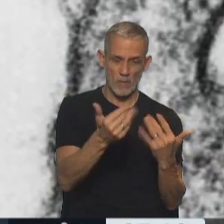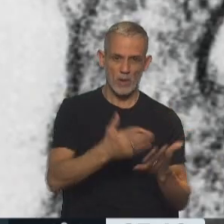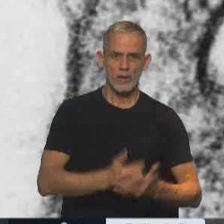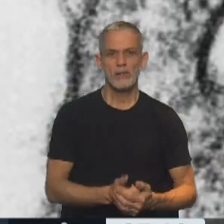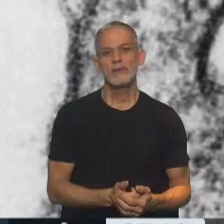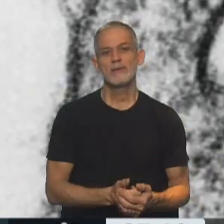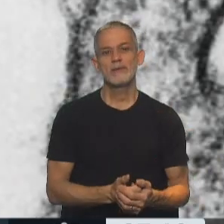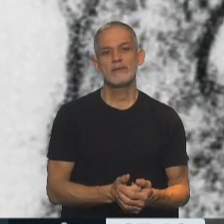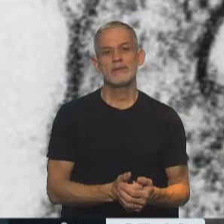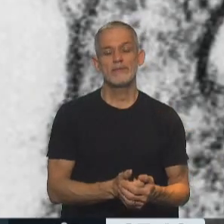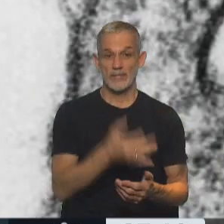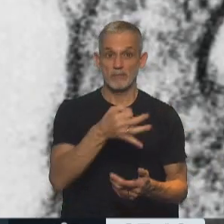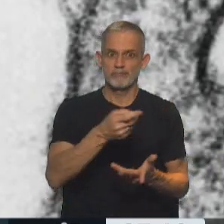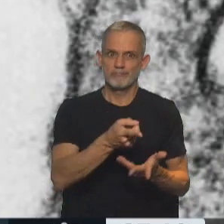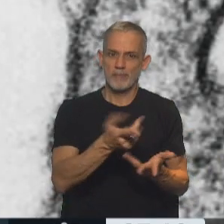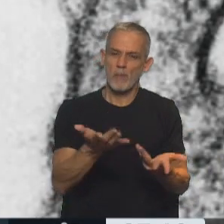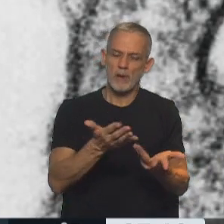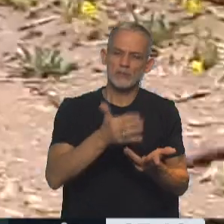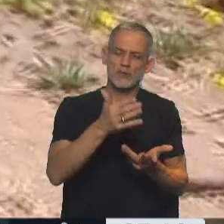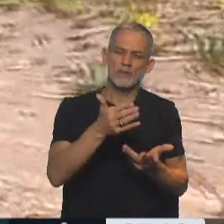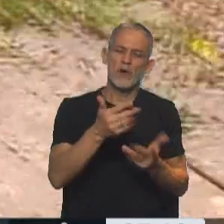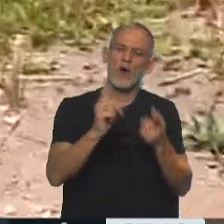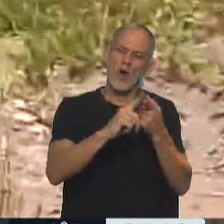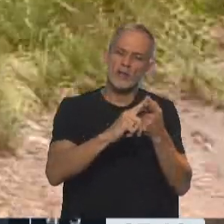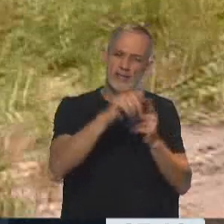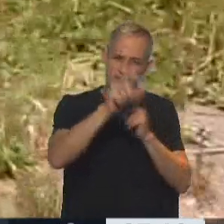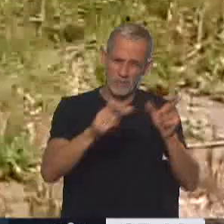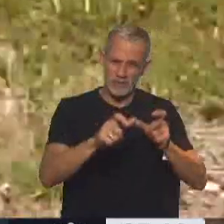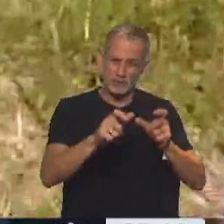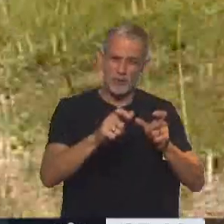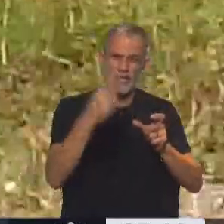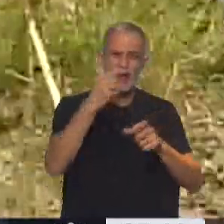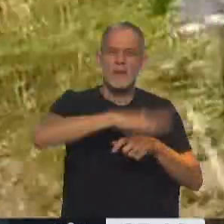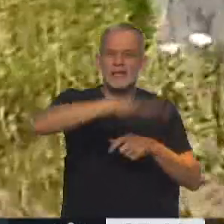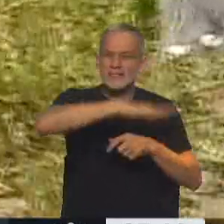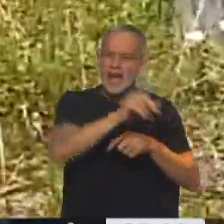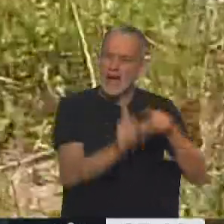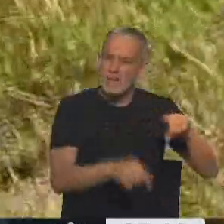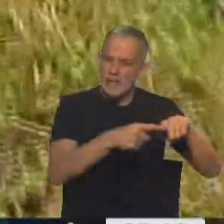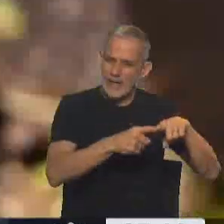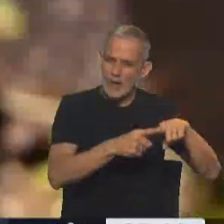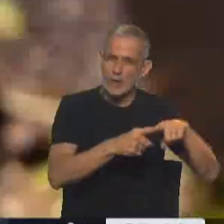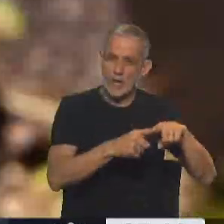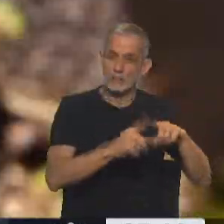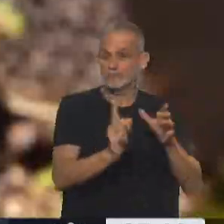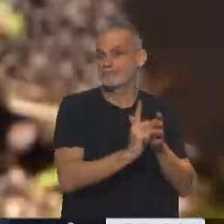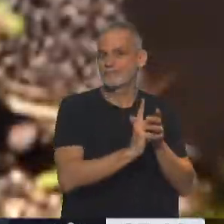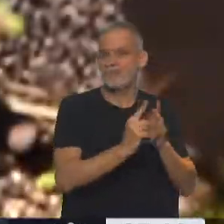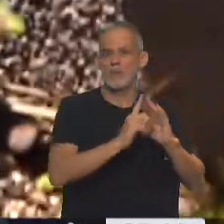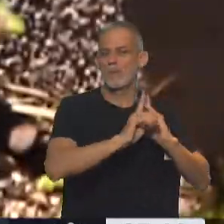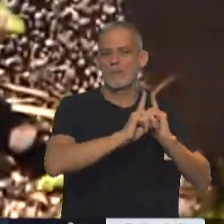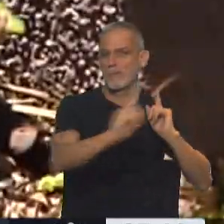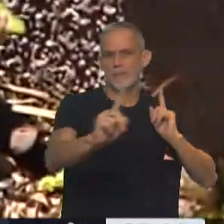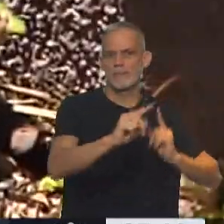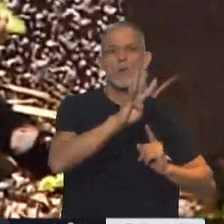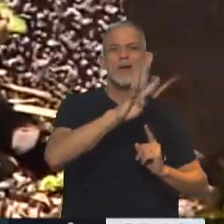Es más grave todavía. Exacto, por eso es que los contactos estrechos de esas personas tienen que hacer un aislamiento que es muy prolongado, porque es de 45 días,